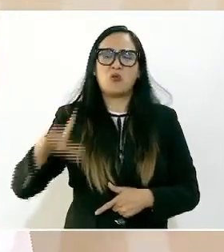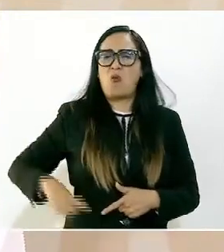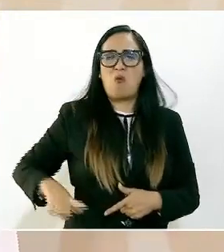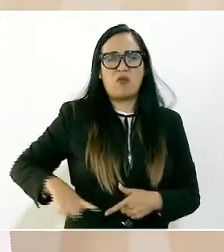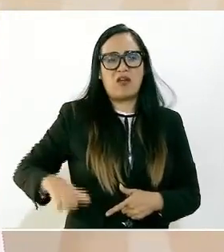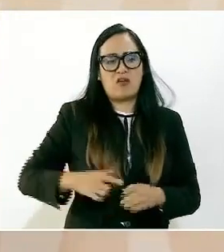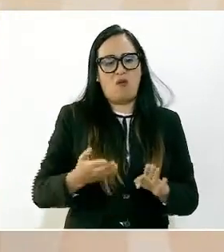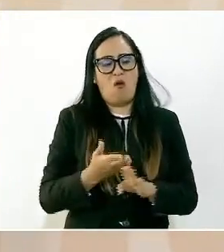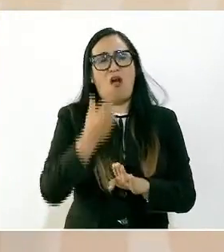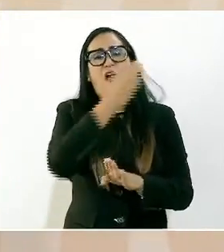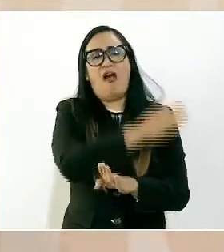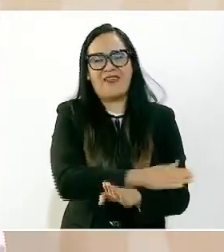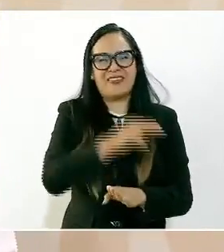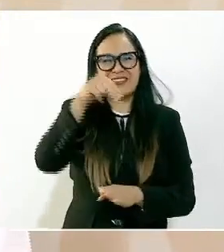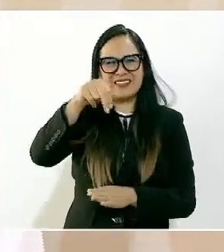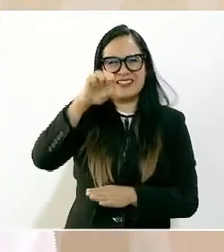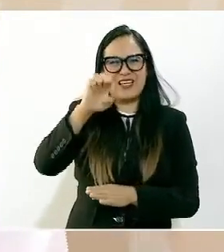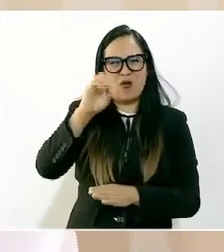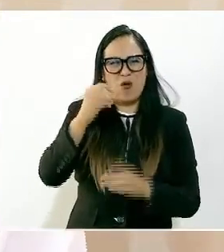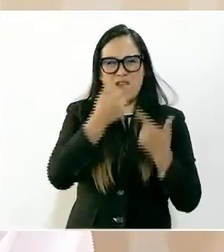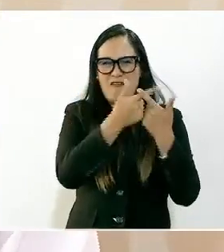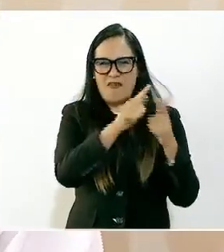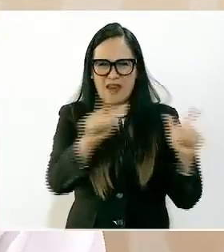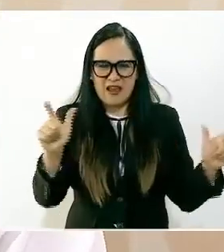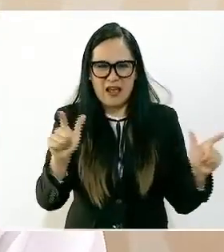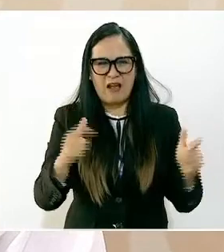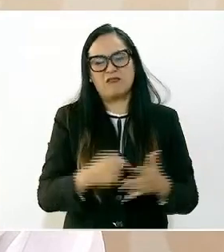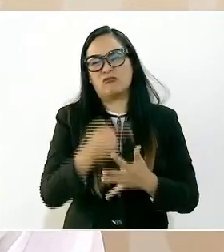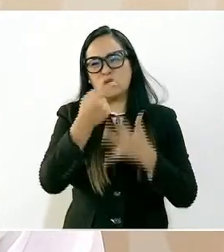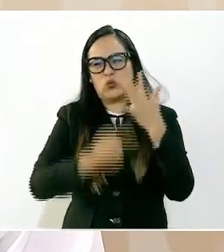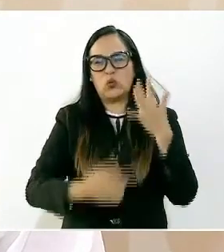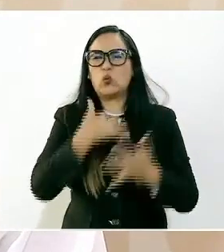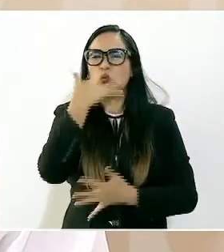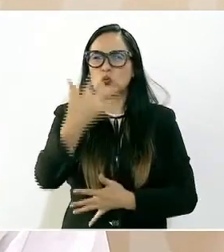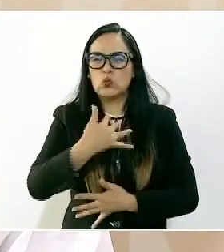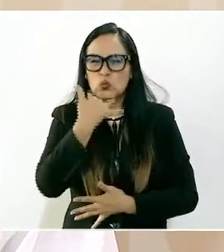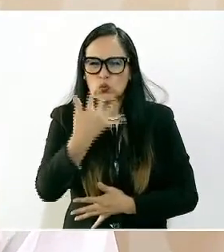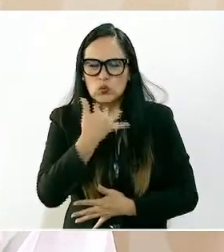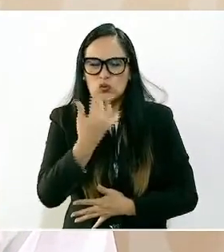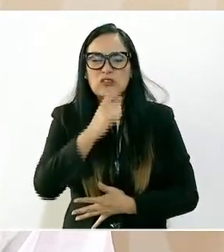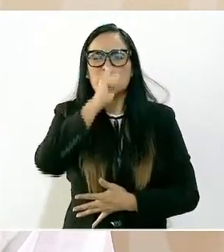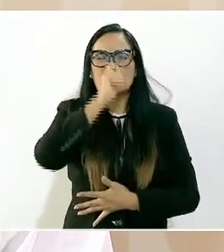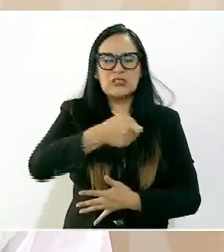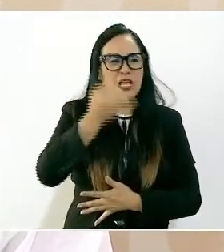neoliberales, conservadores y corruptos, la educación